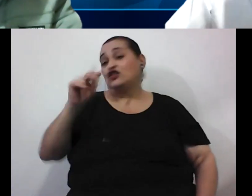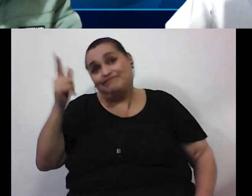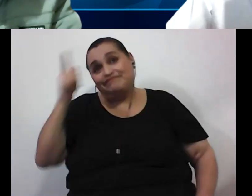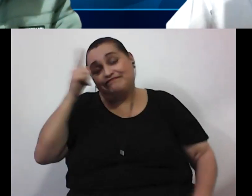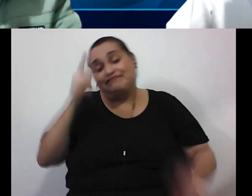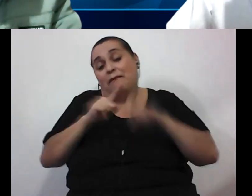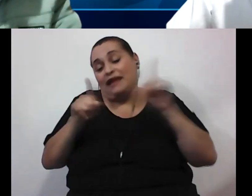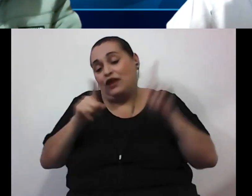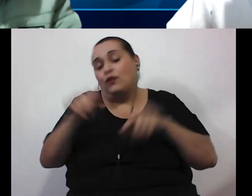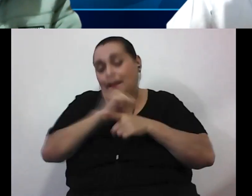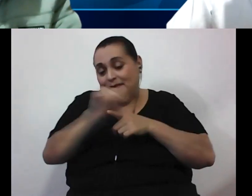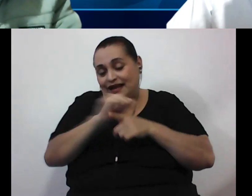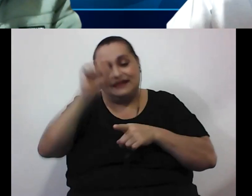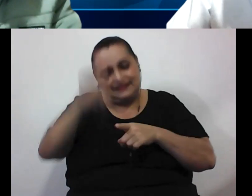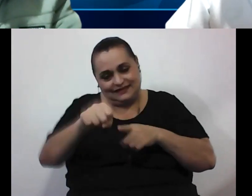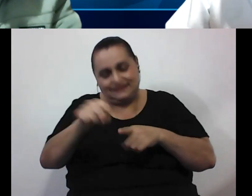tiene en la práctica.